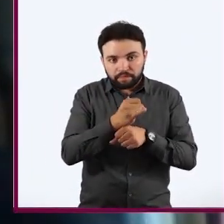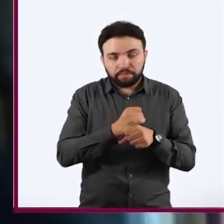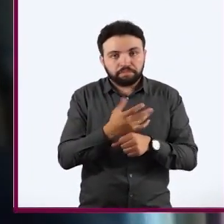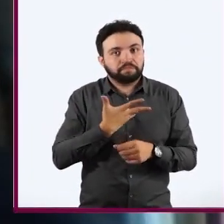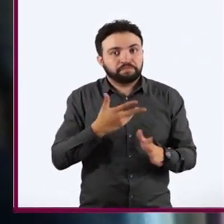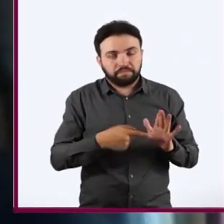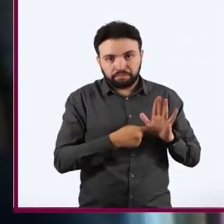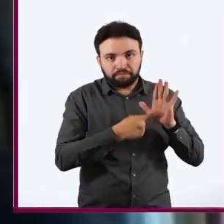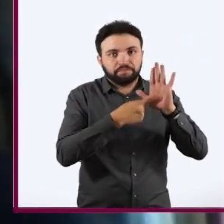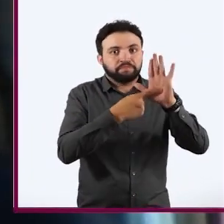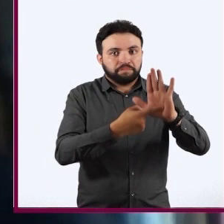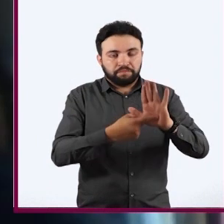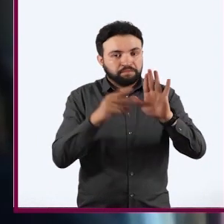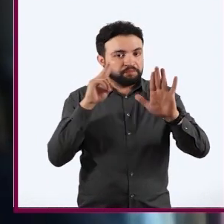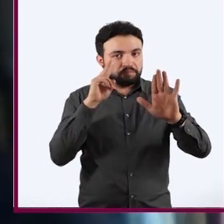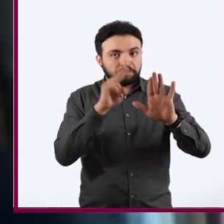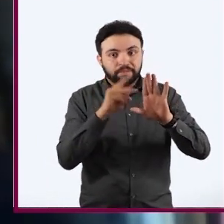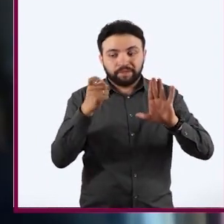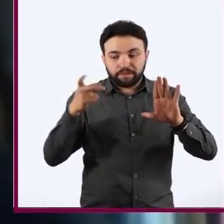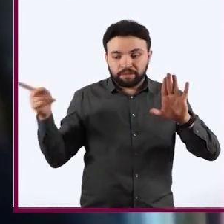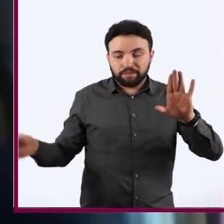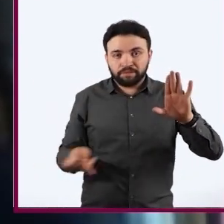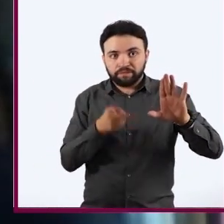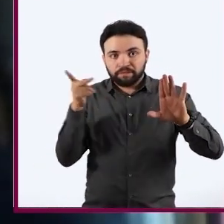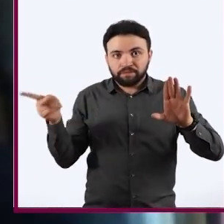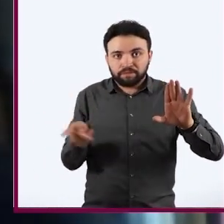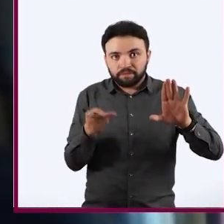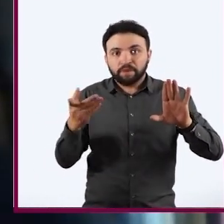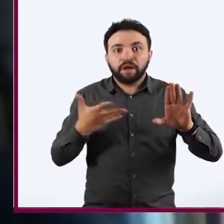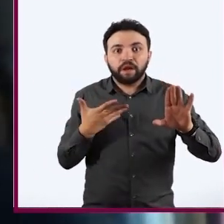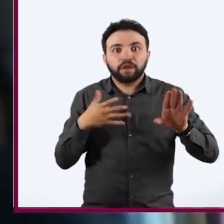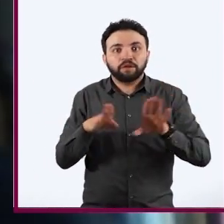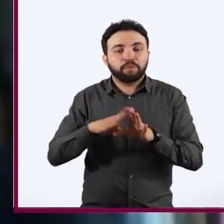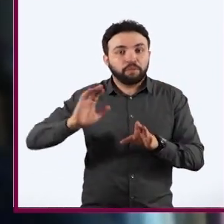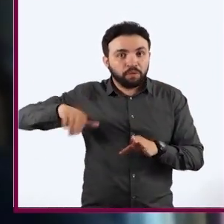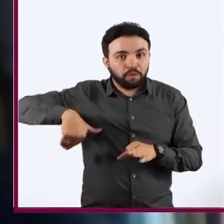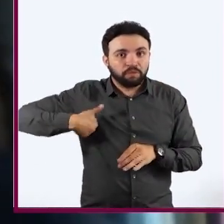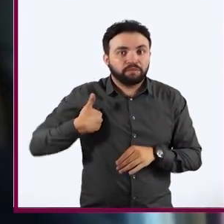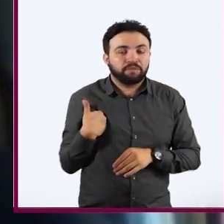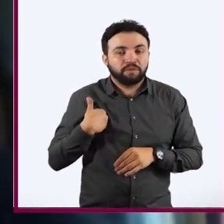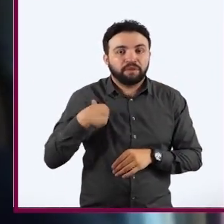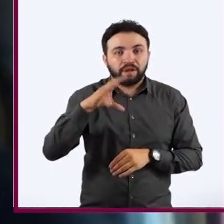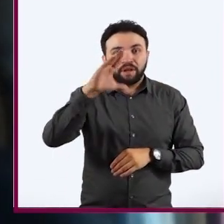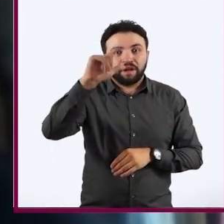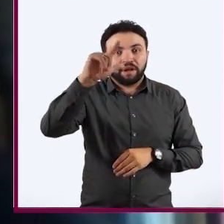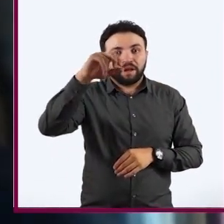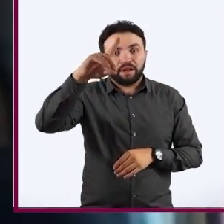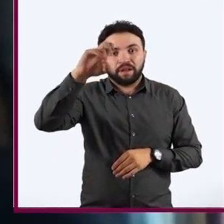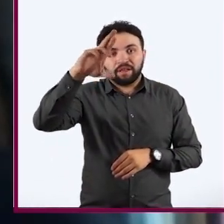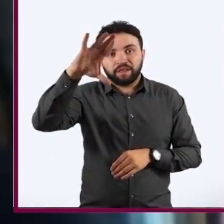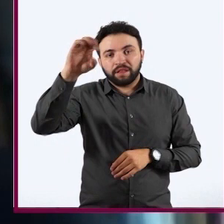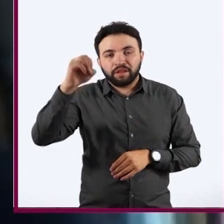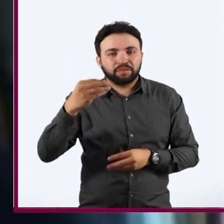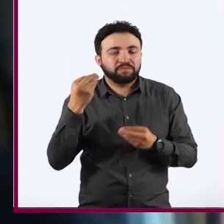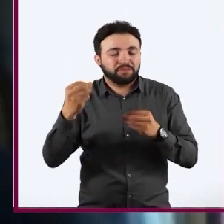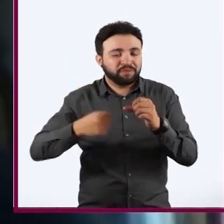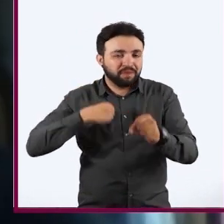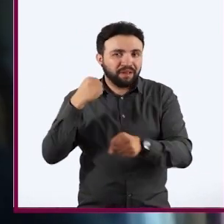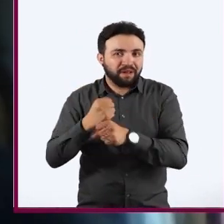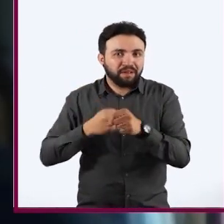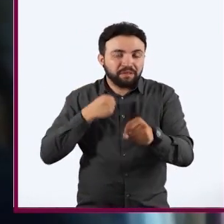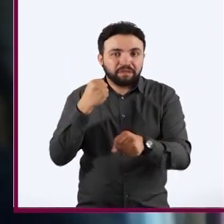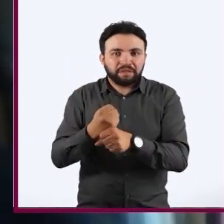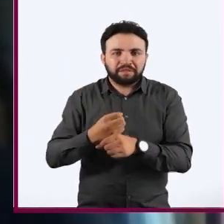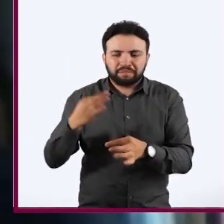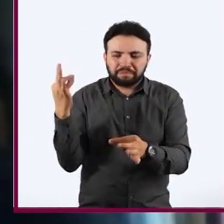han demostrado que los pueblos prehispánicos conservaron un calendario por muchos años y conservaron con gran precisión las